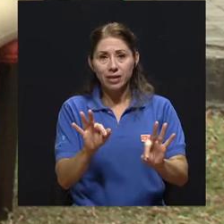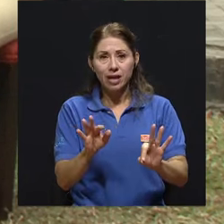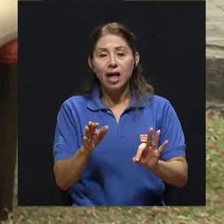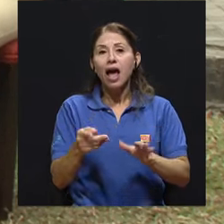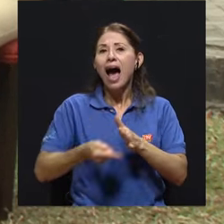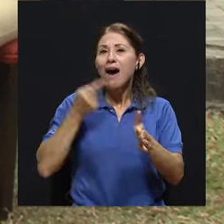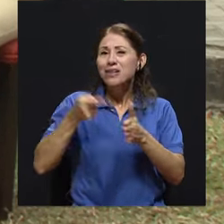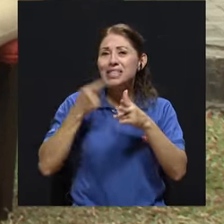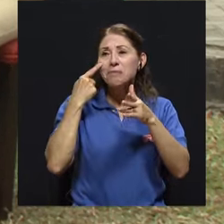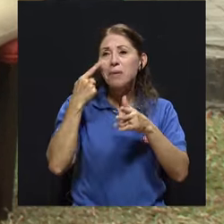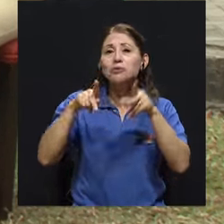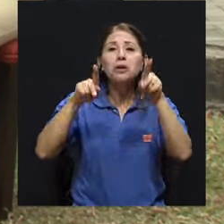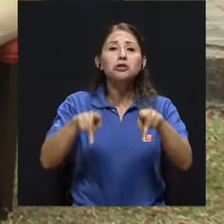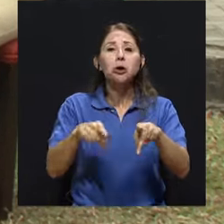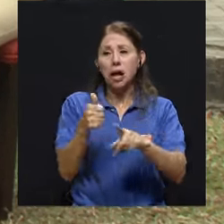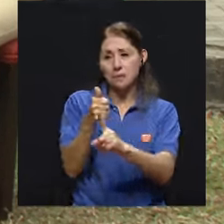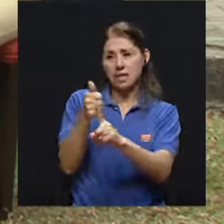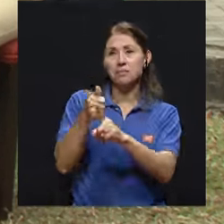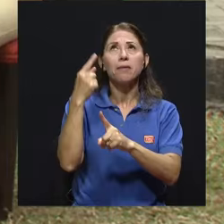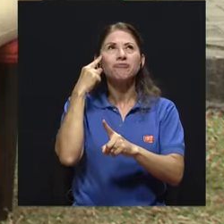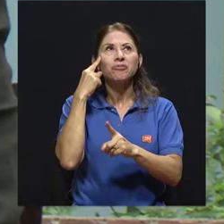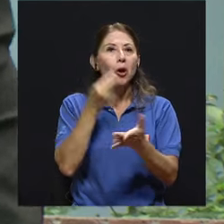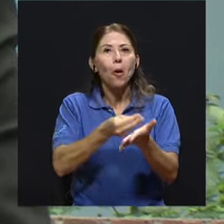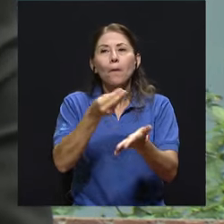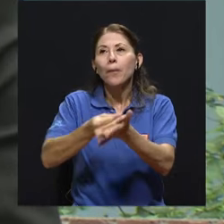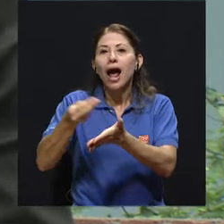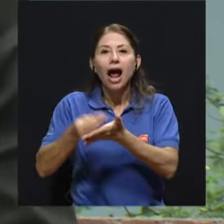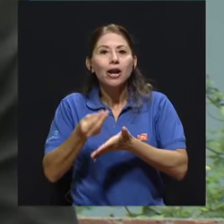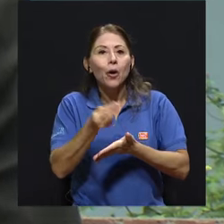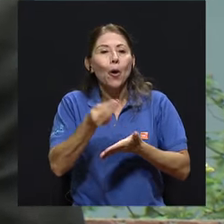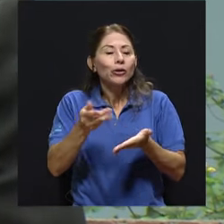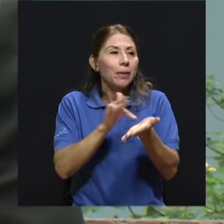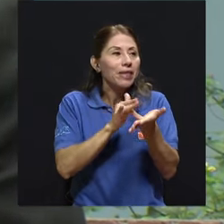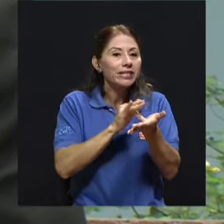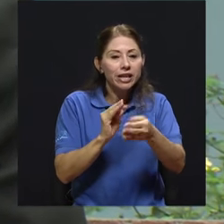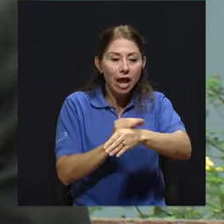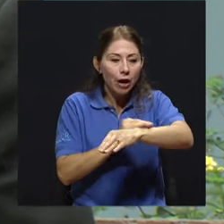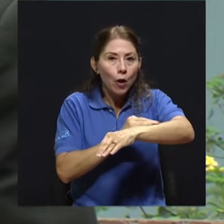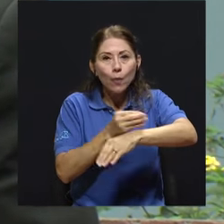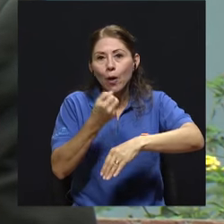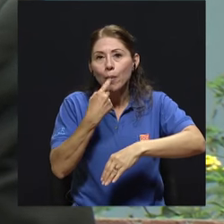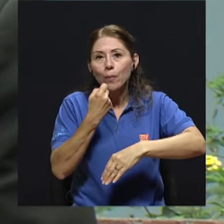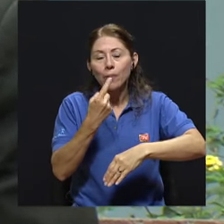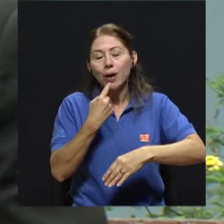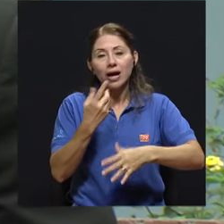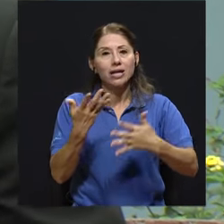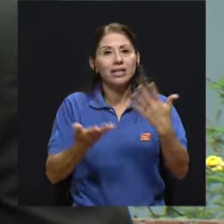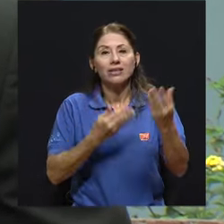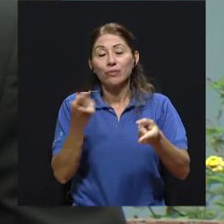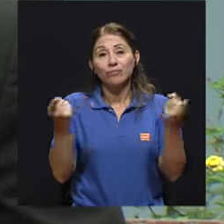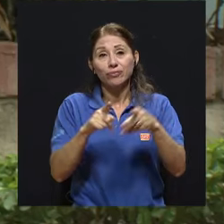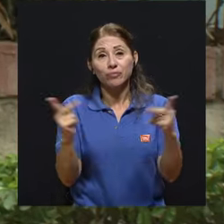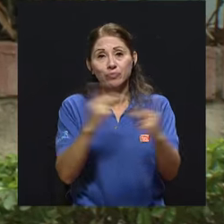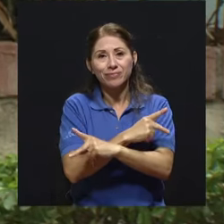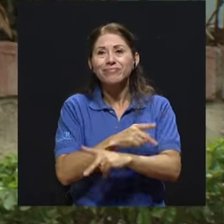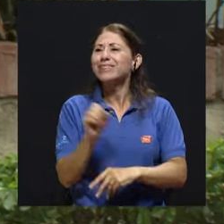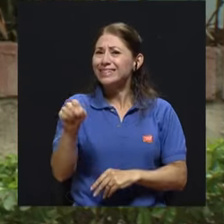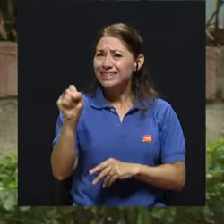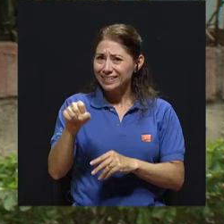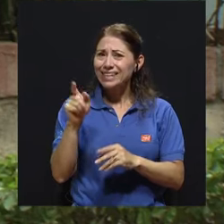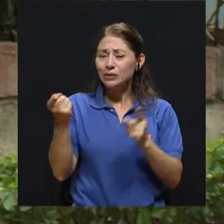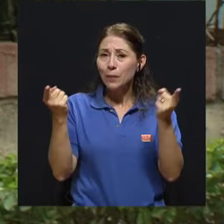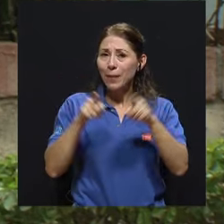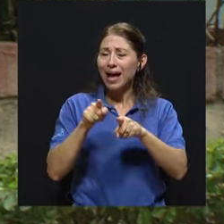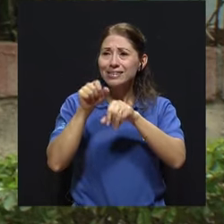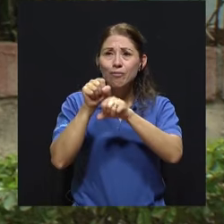que se automedican y se autoponen todo, bueno, lo que se encuentra. Eso es típico en nuestro medio, ¿eh? La automedicación, y es parte de lo que nos complica